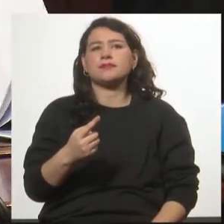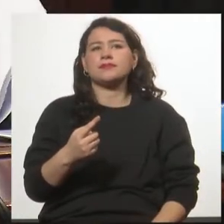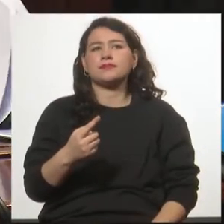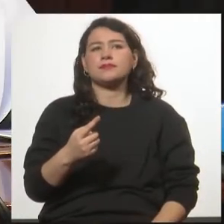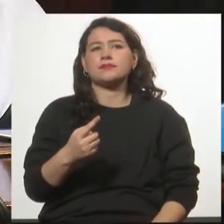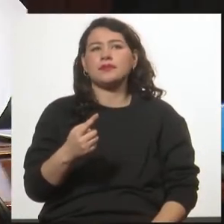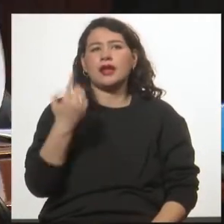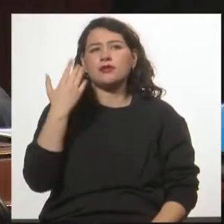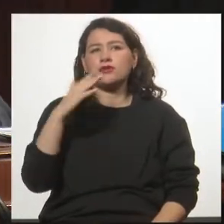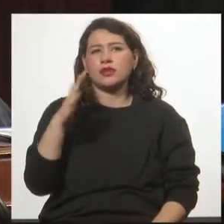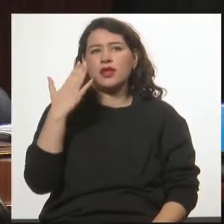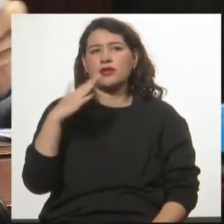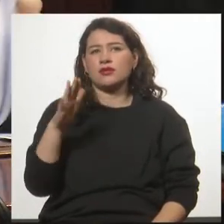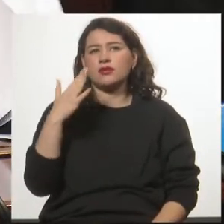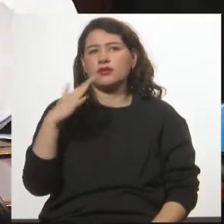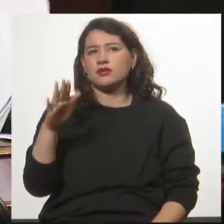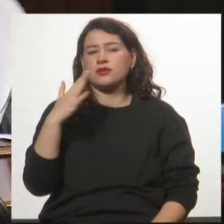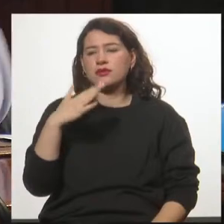a las autoridades